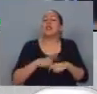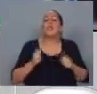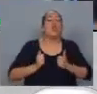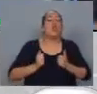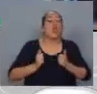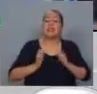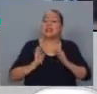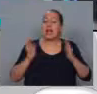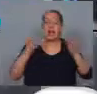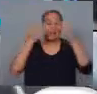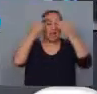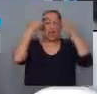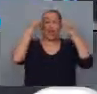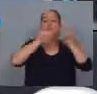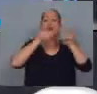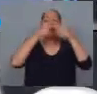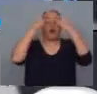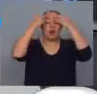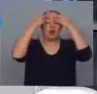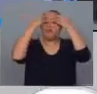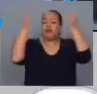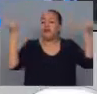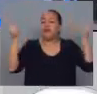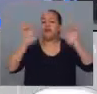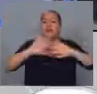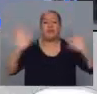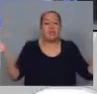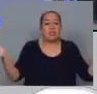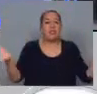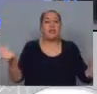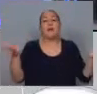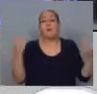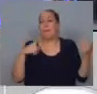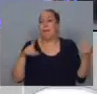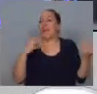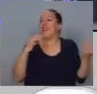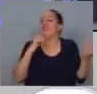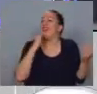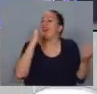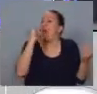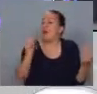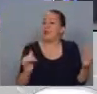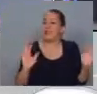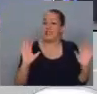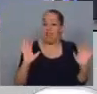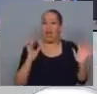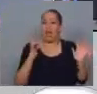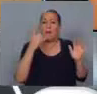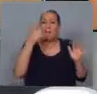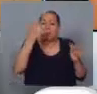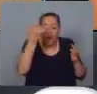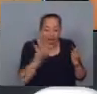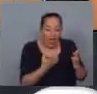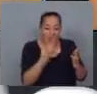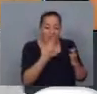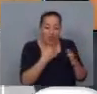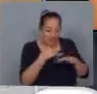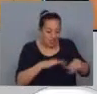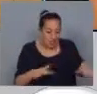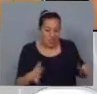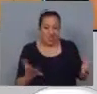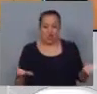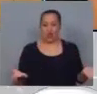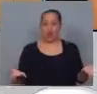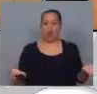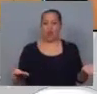que lo hace de otra manera avisando diciendo que tomarse tiempo ahora están los chicos de por medio y si quiero pensar